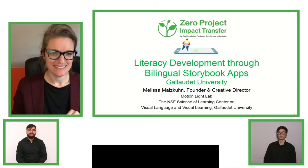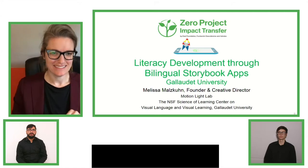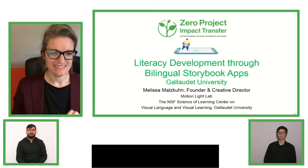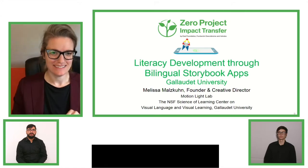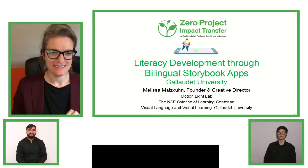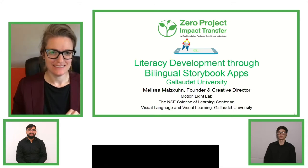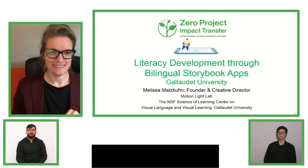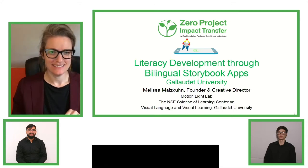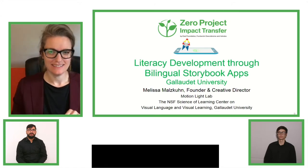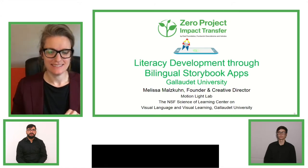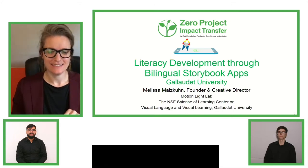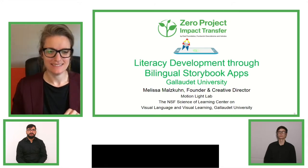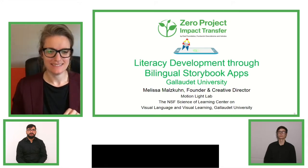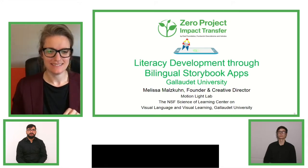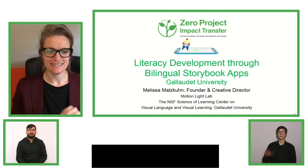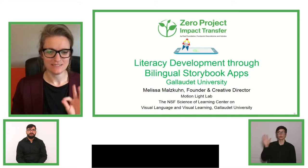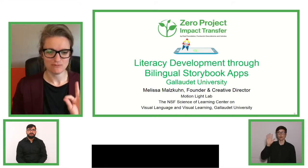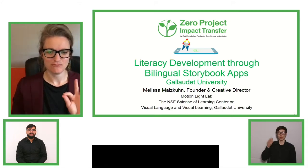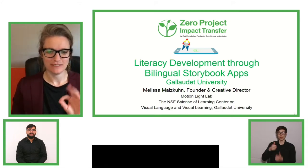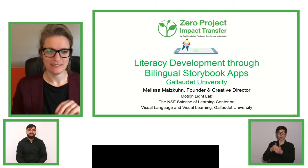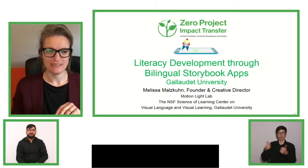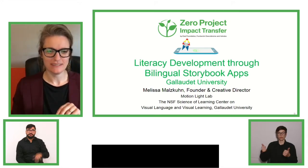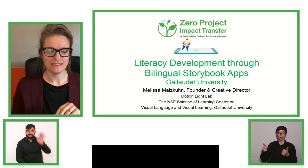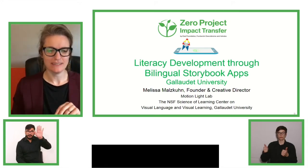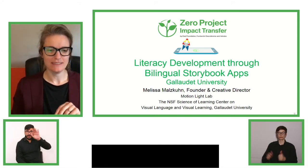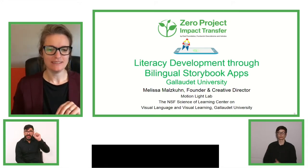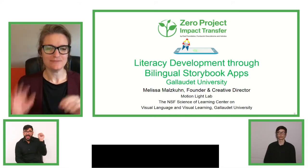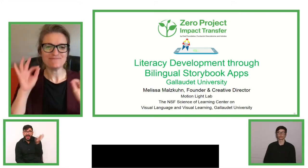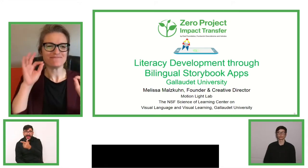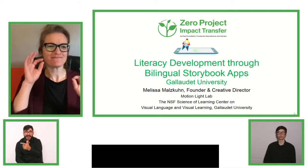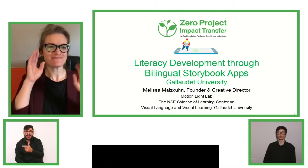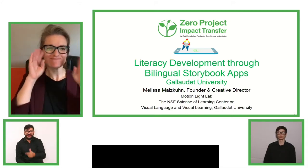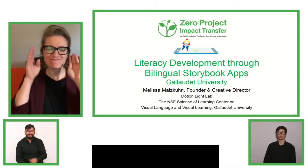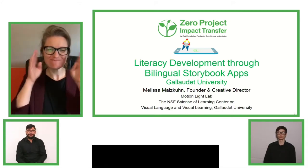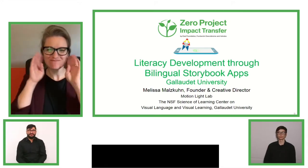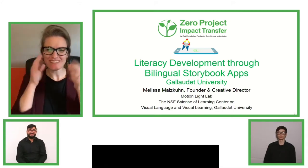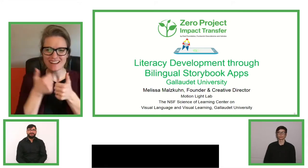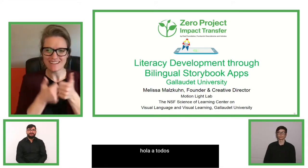There we go. Hello, everyone. Hola a todos.